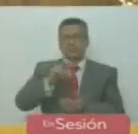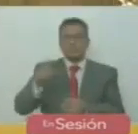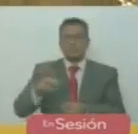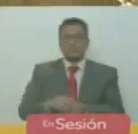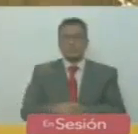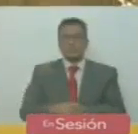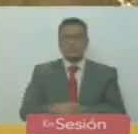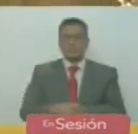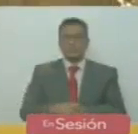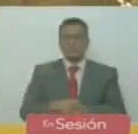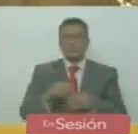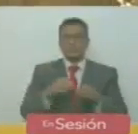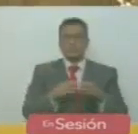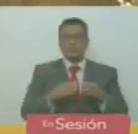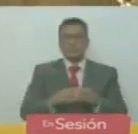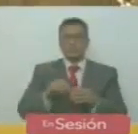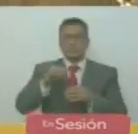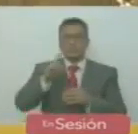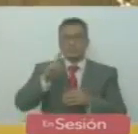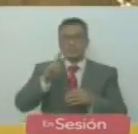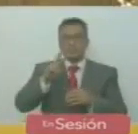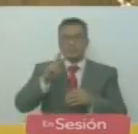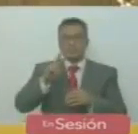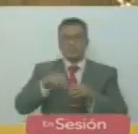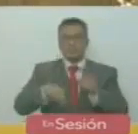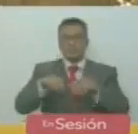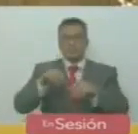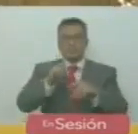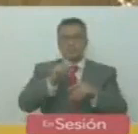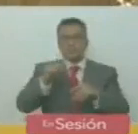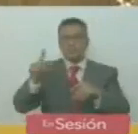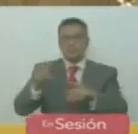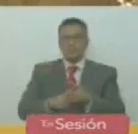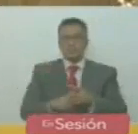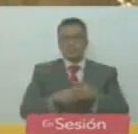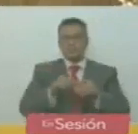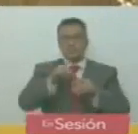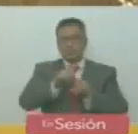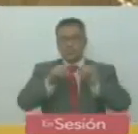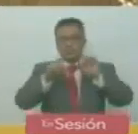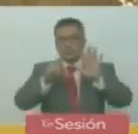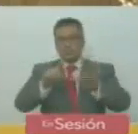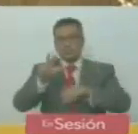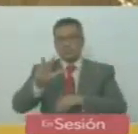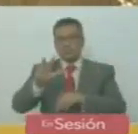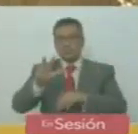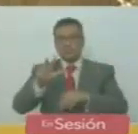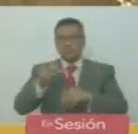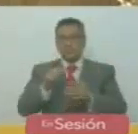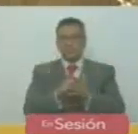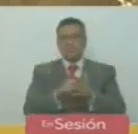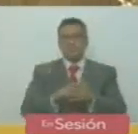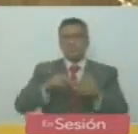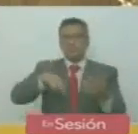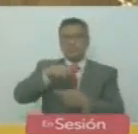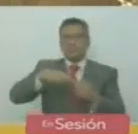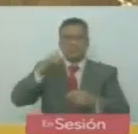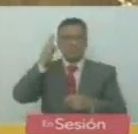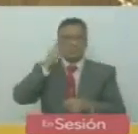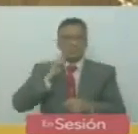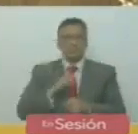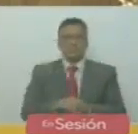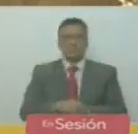2022, año 212 de la Independencia, 163 de la Federación y 23 de la Revolución